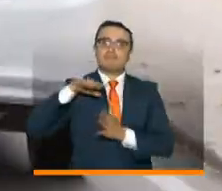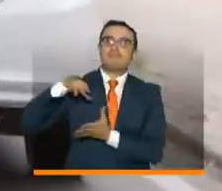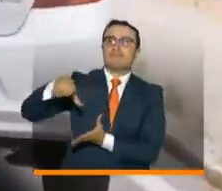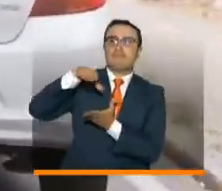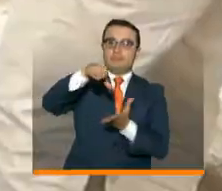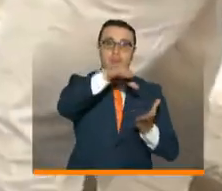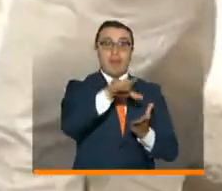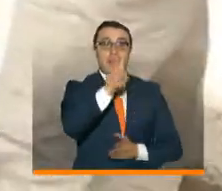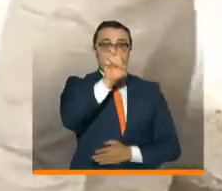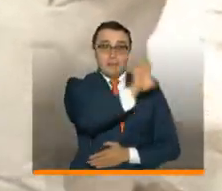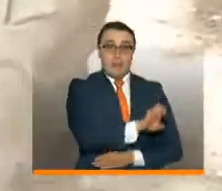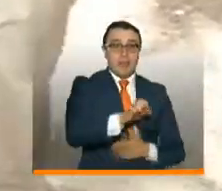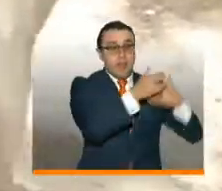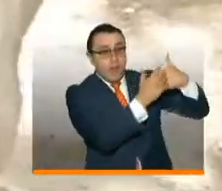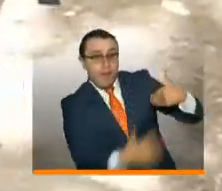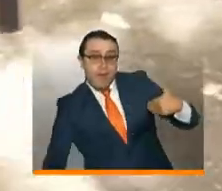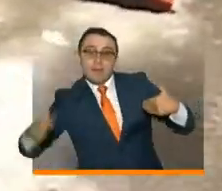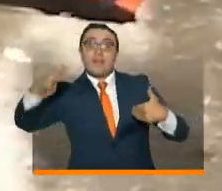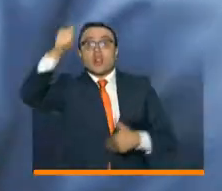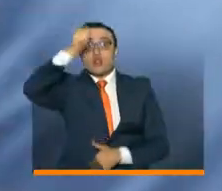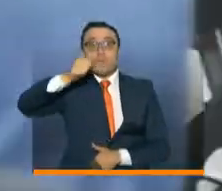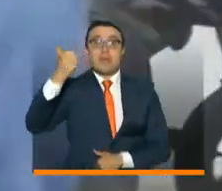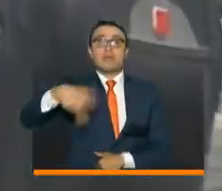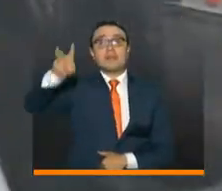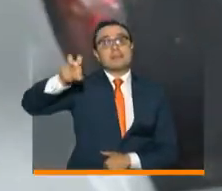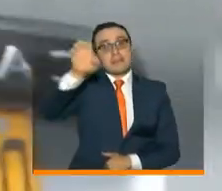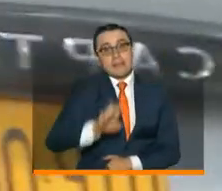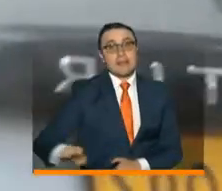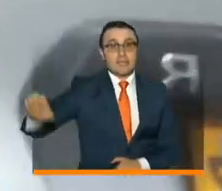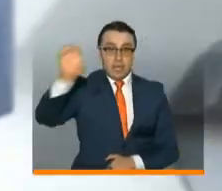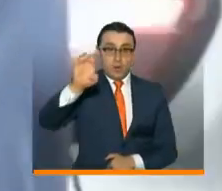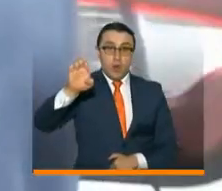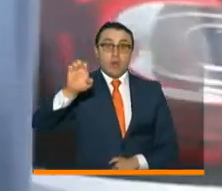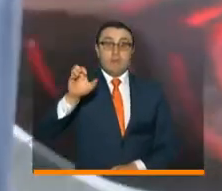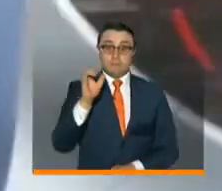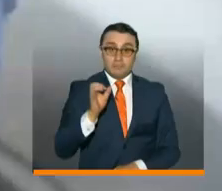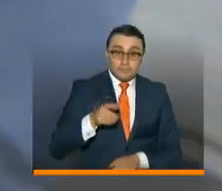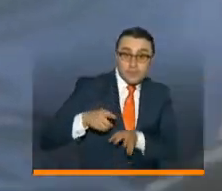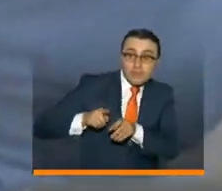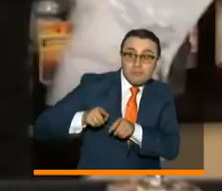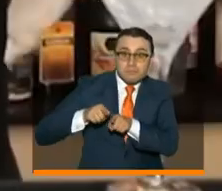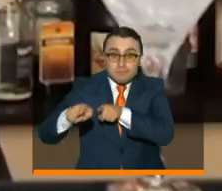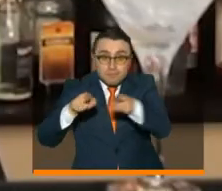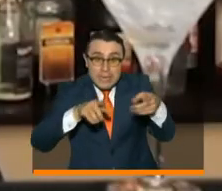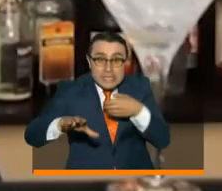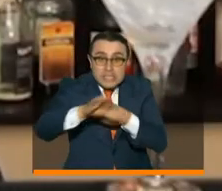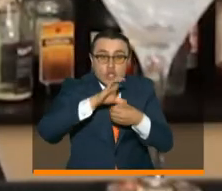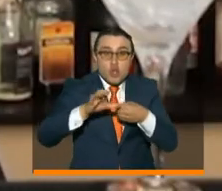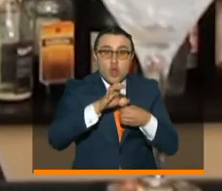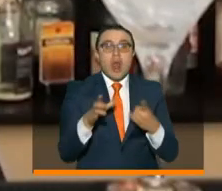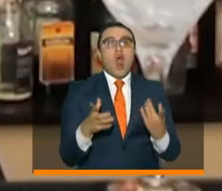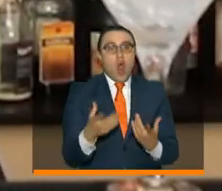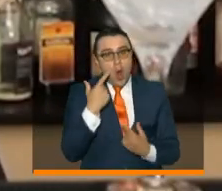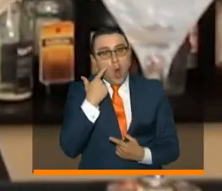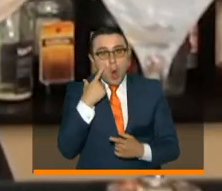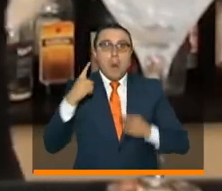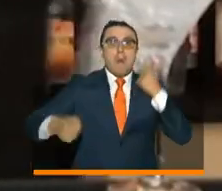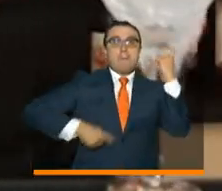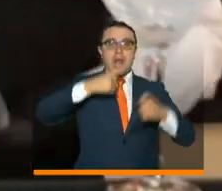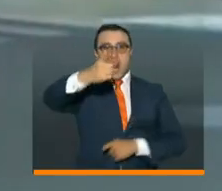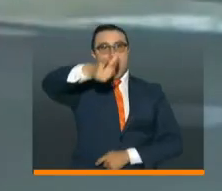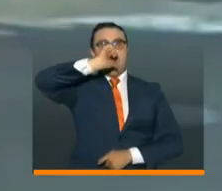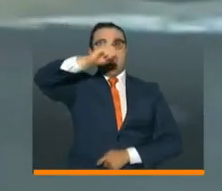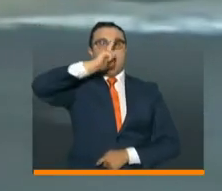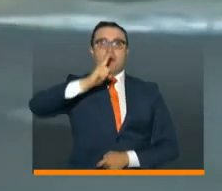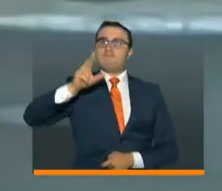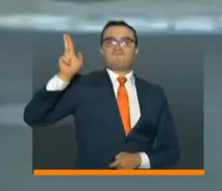aplica desde el 7 de enero hasta el próximo domingo 17 de enero. En estas ciudades, además, habrá limitación al piloto de ventas de bebidas